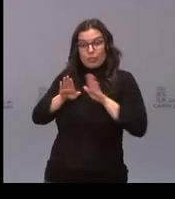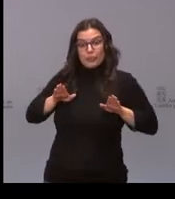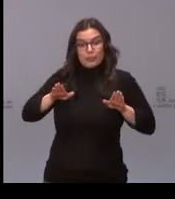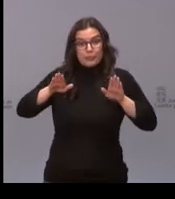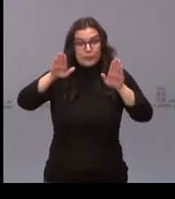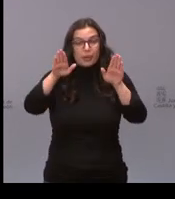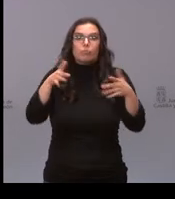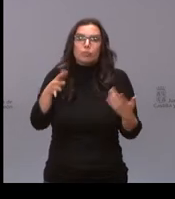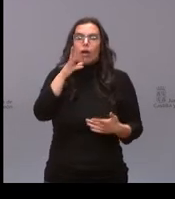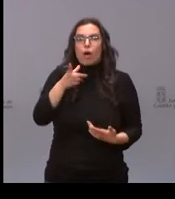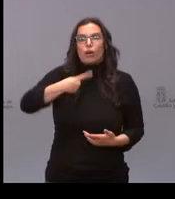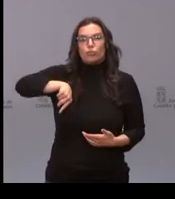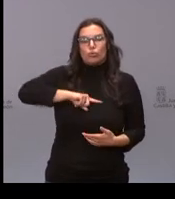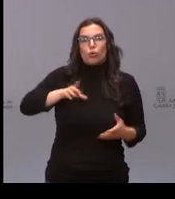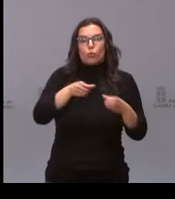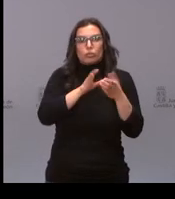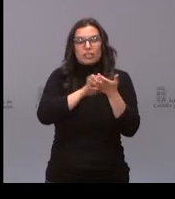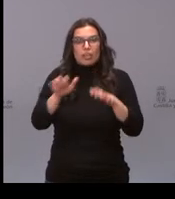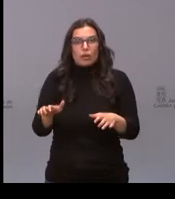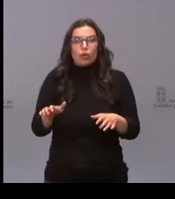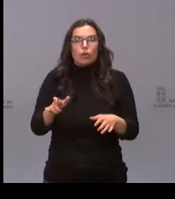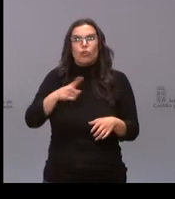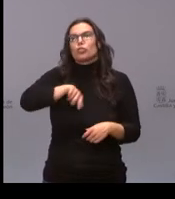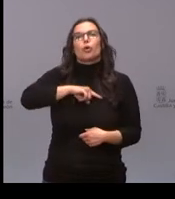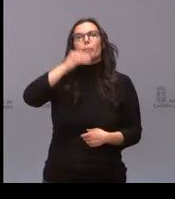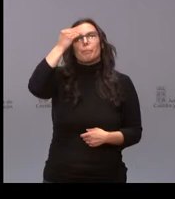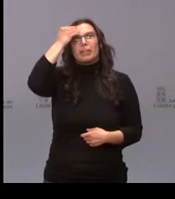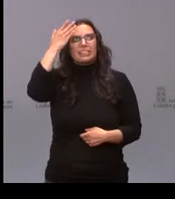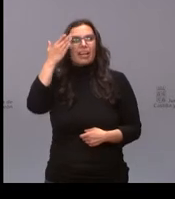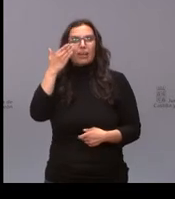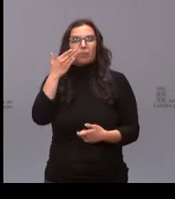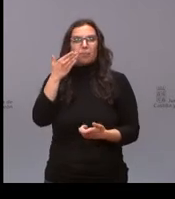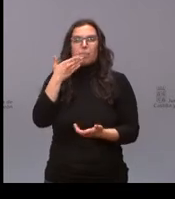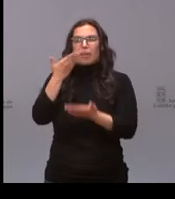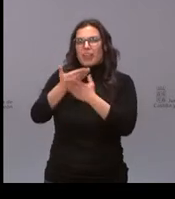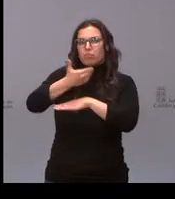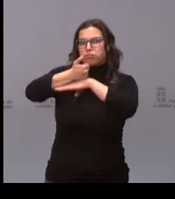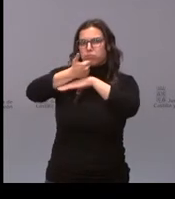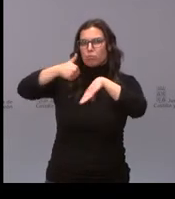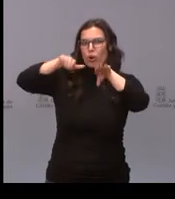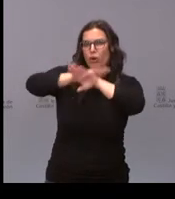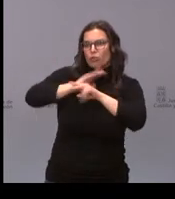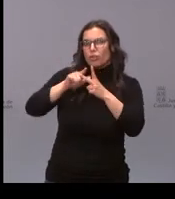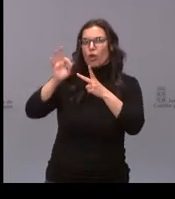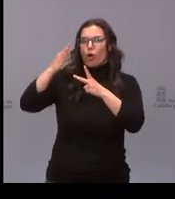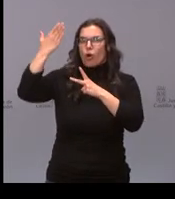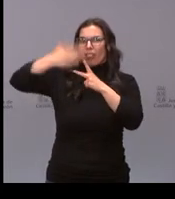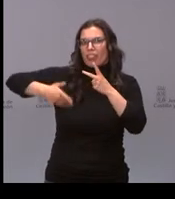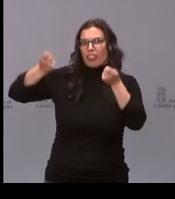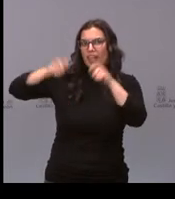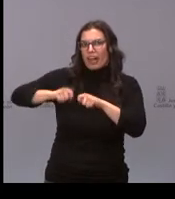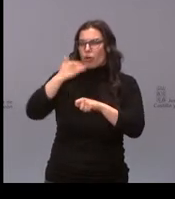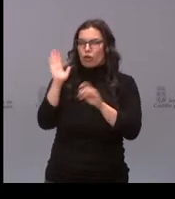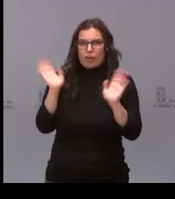desde la Junta de Castilla y León, no nos planteamos el pedir ni el toque de queda ni el cierre perimetral de la